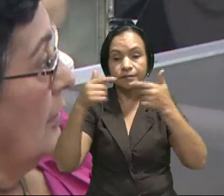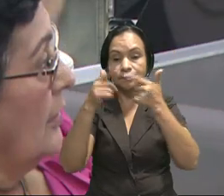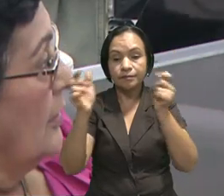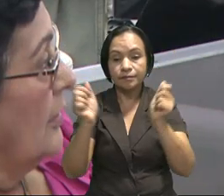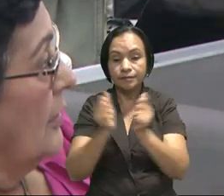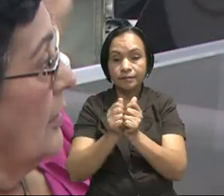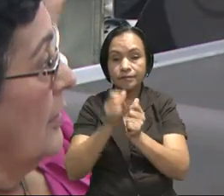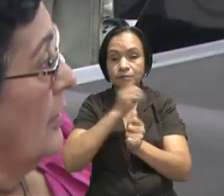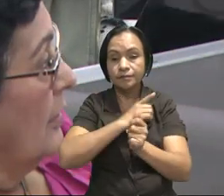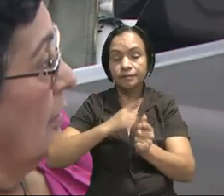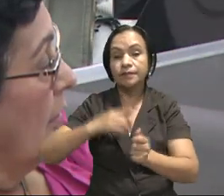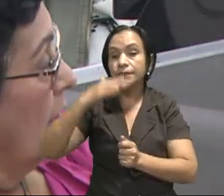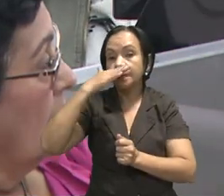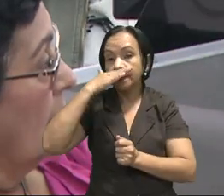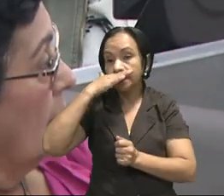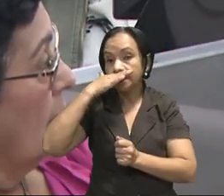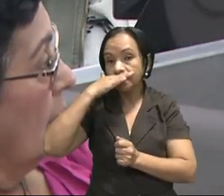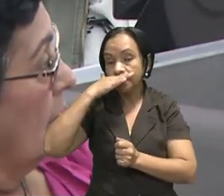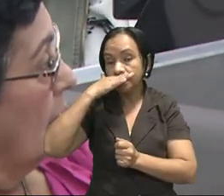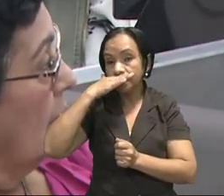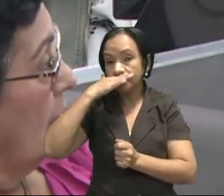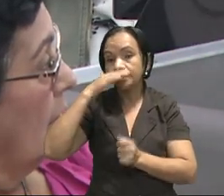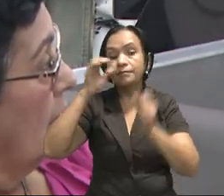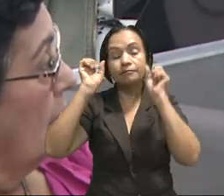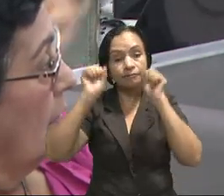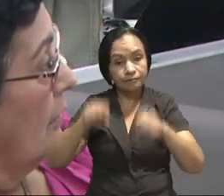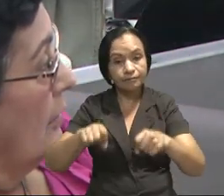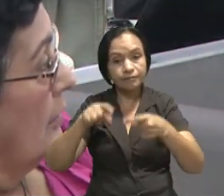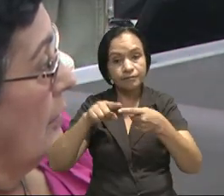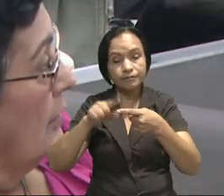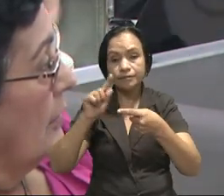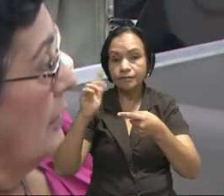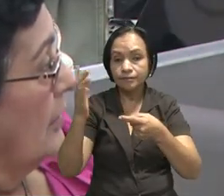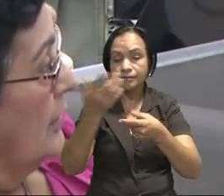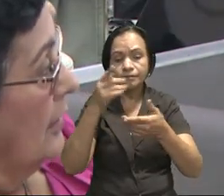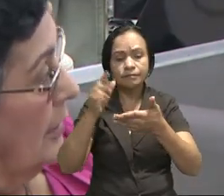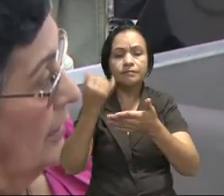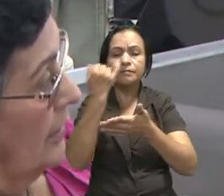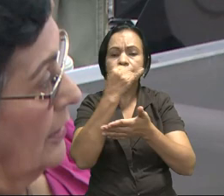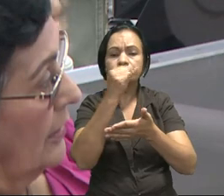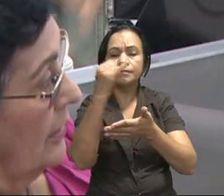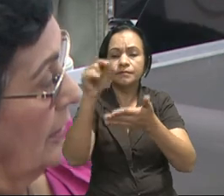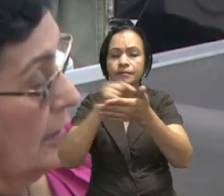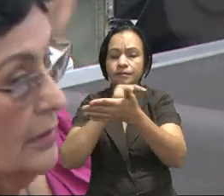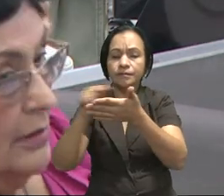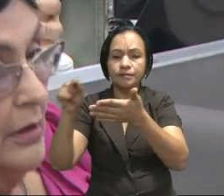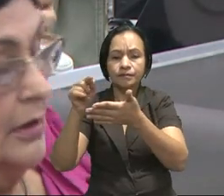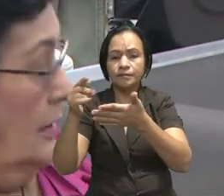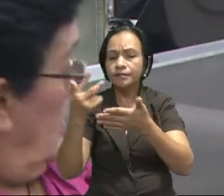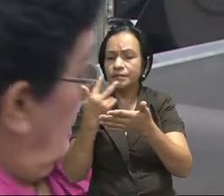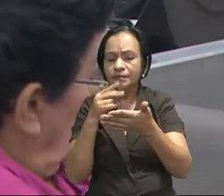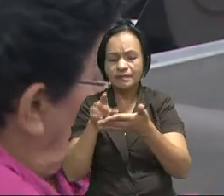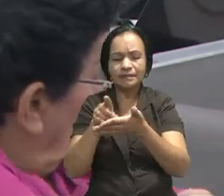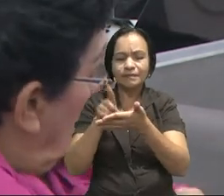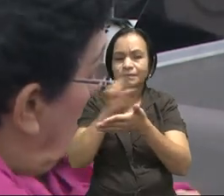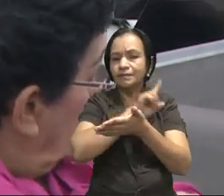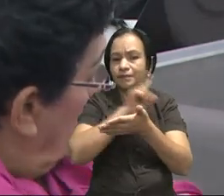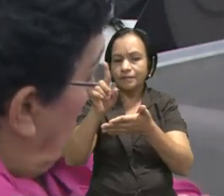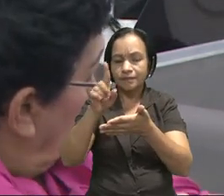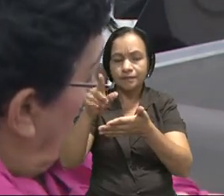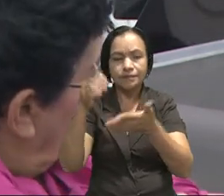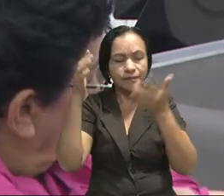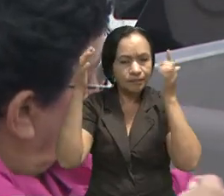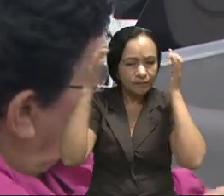del Frente Sandinista de Liberación Nacional pone todos sus votos, sin ningún reparo, sin